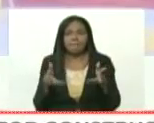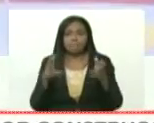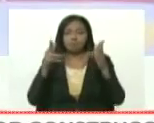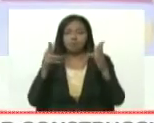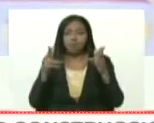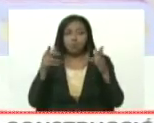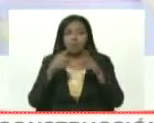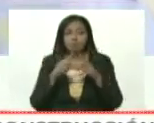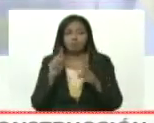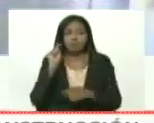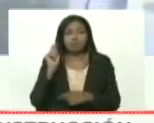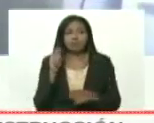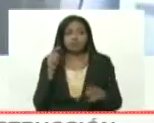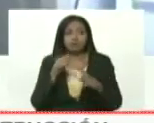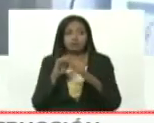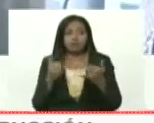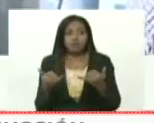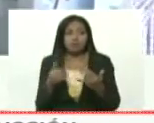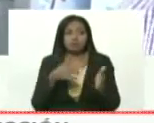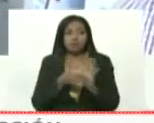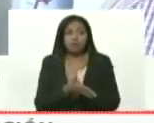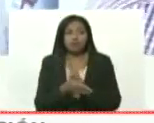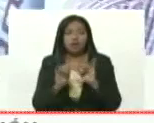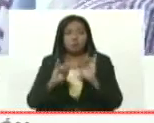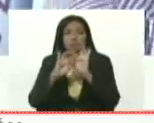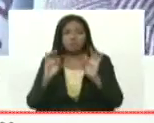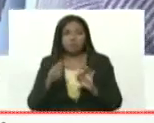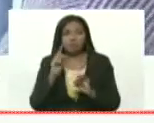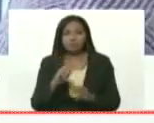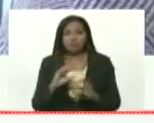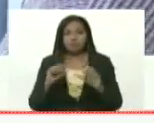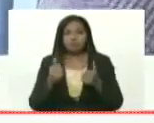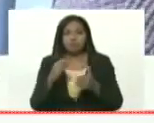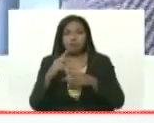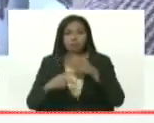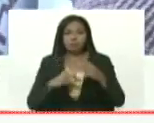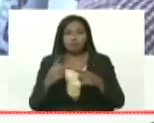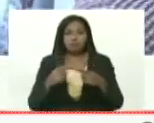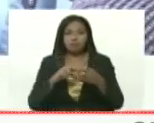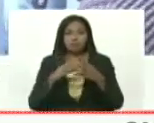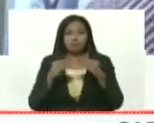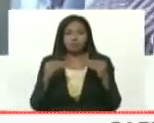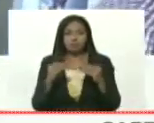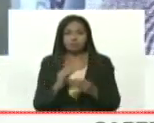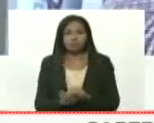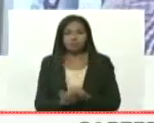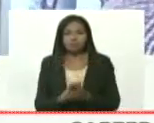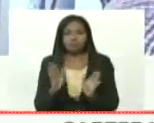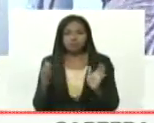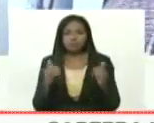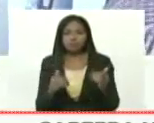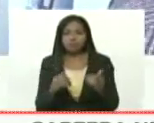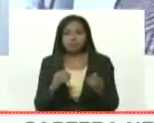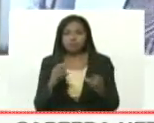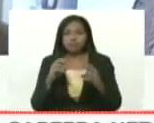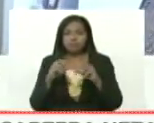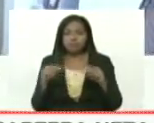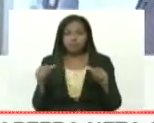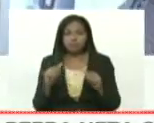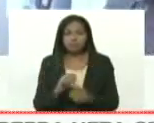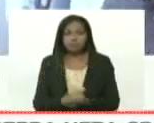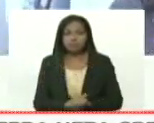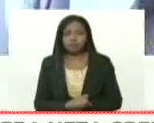con talento y conocimiento soberano, que comience el proceso de, correcto, empaquetado del azúcar. Naguará,